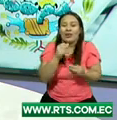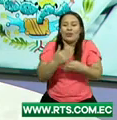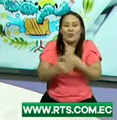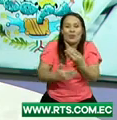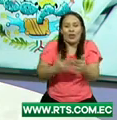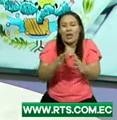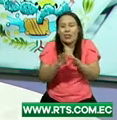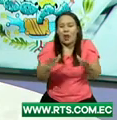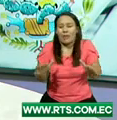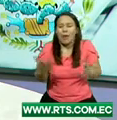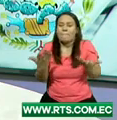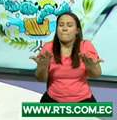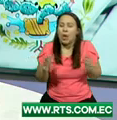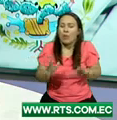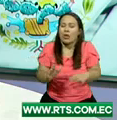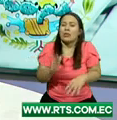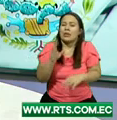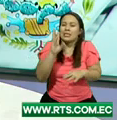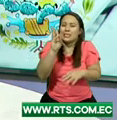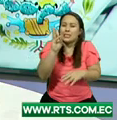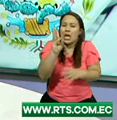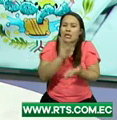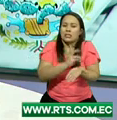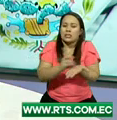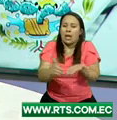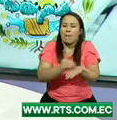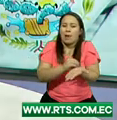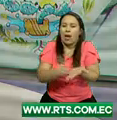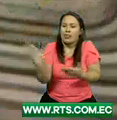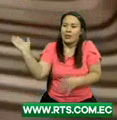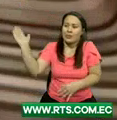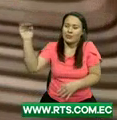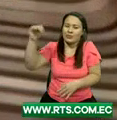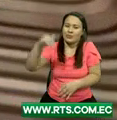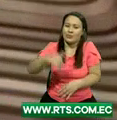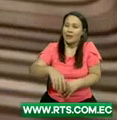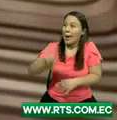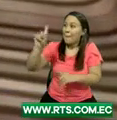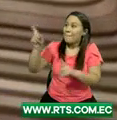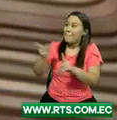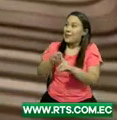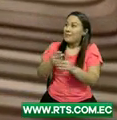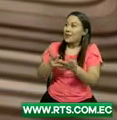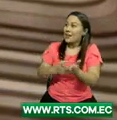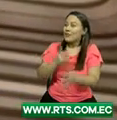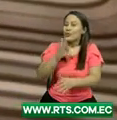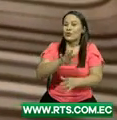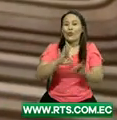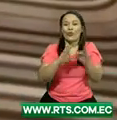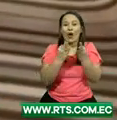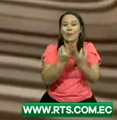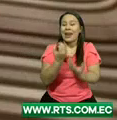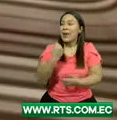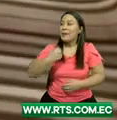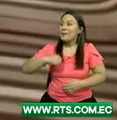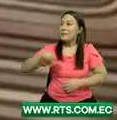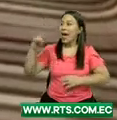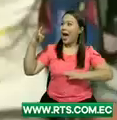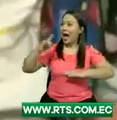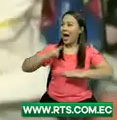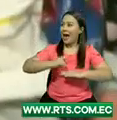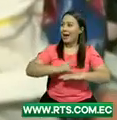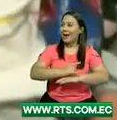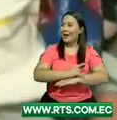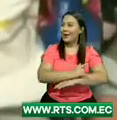que durará aproximadamente 6 semanas fue la primera vez que joao y su familia pensaba en un aeropuerto